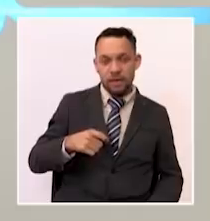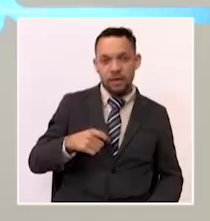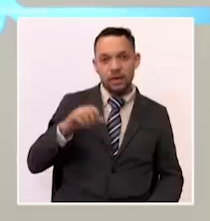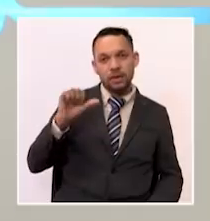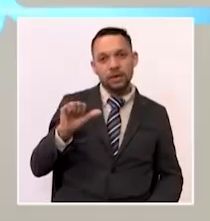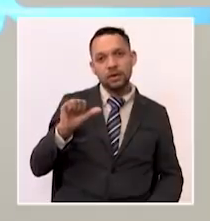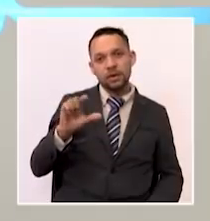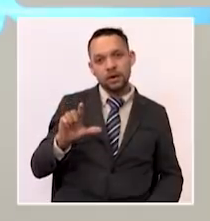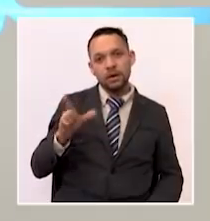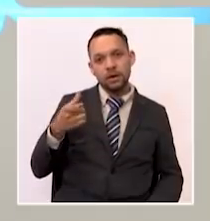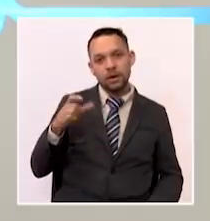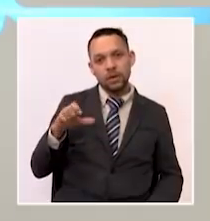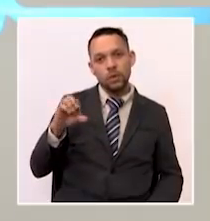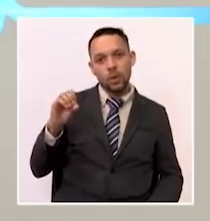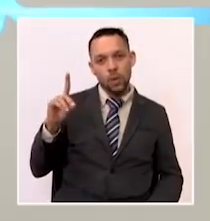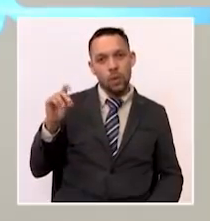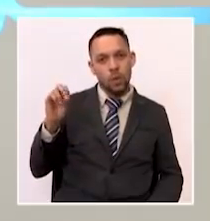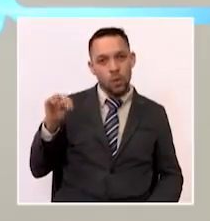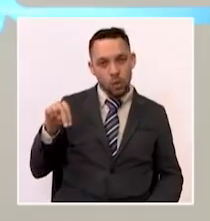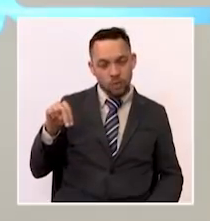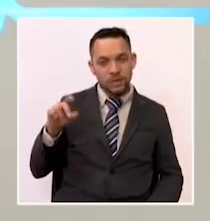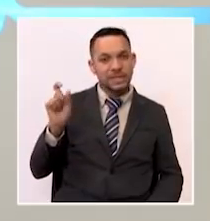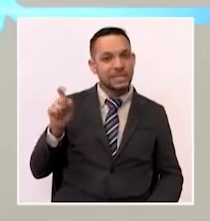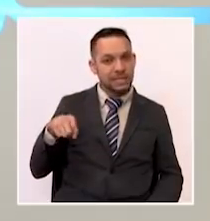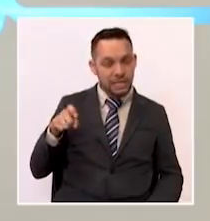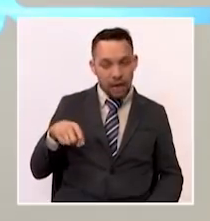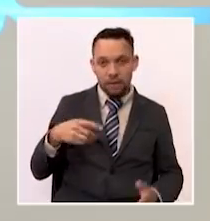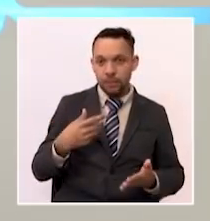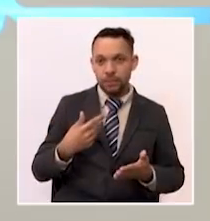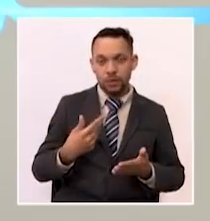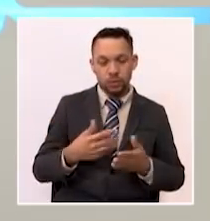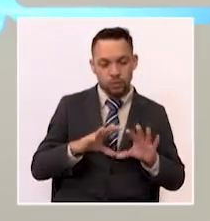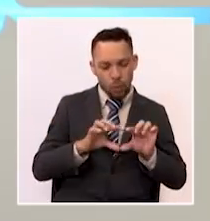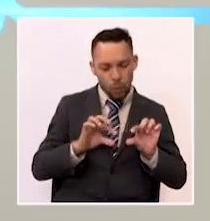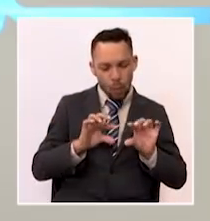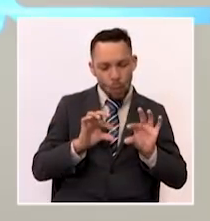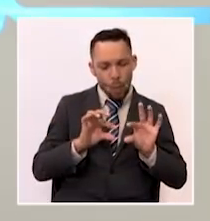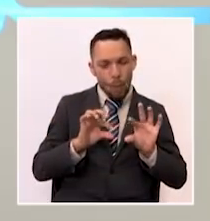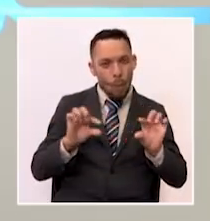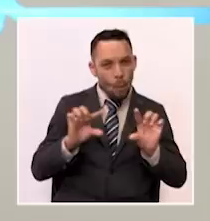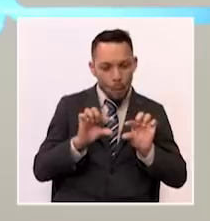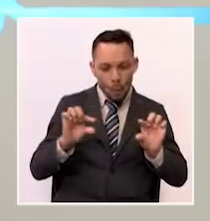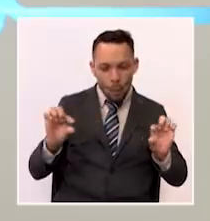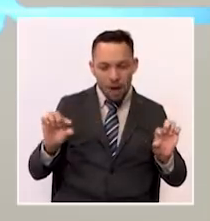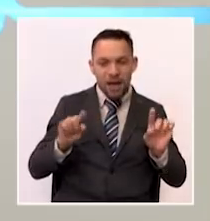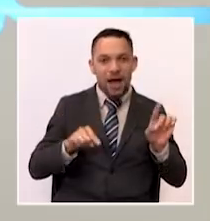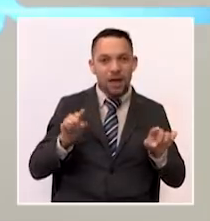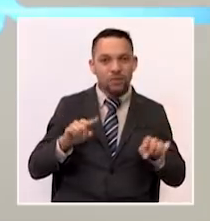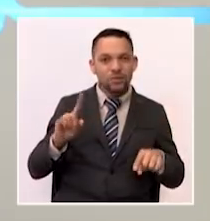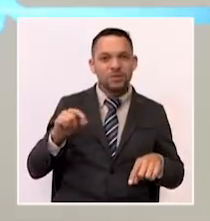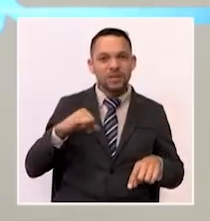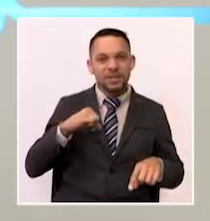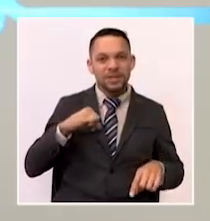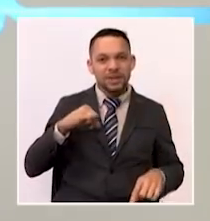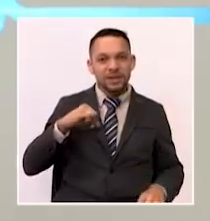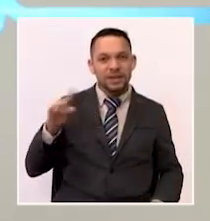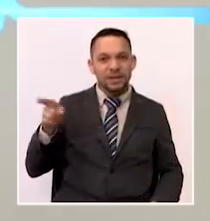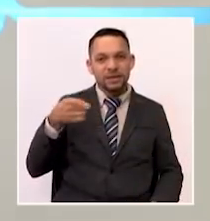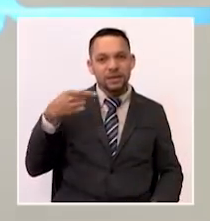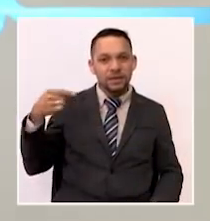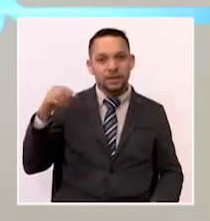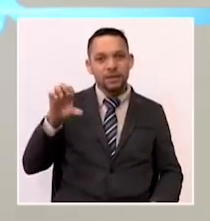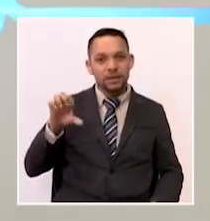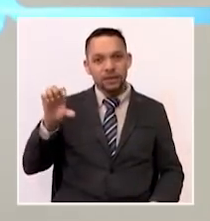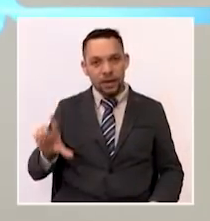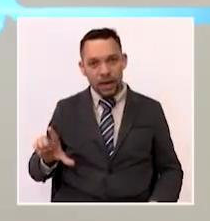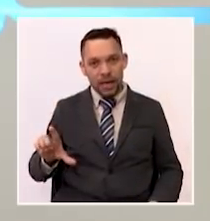lo que nosotros utilicemos de tela, de látex, de... hay unos que vienen en gel que utilizamos, pueden aumentar